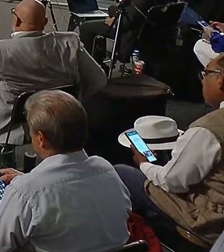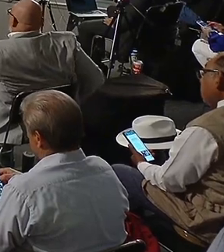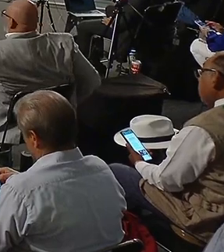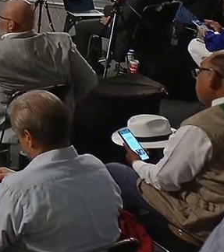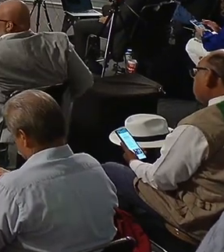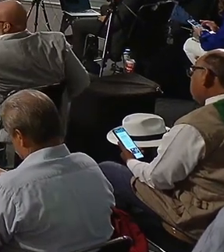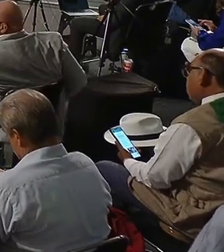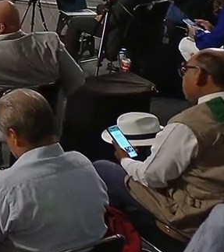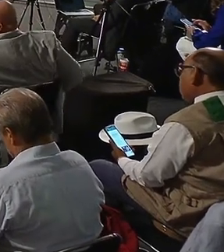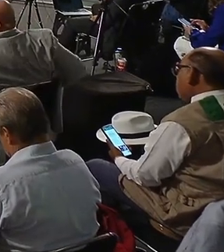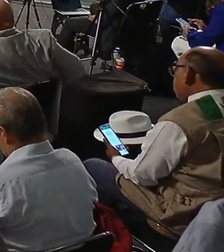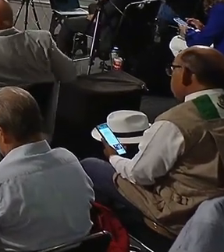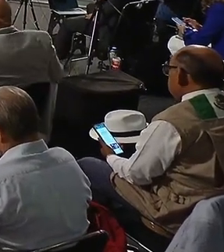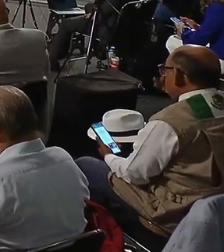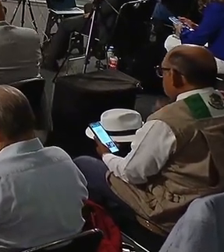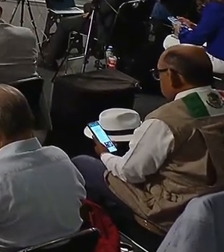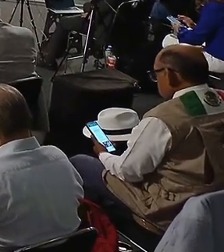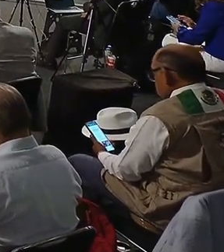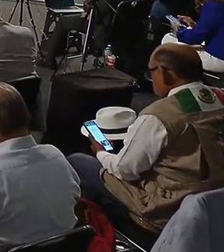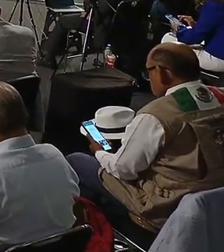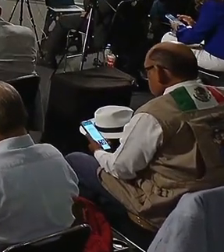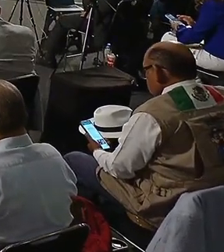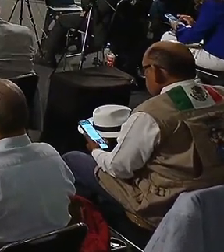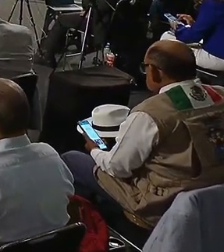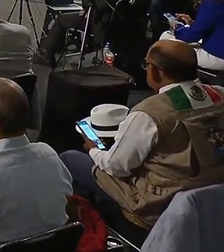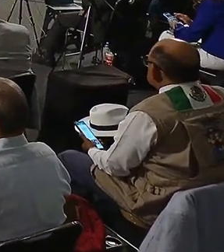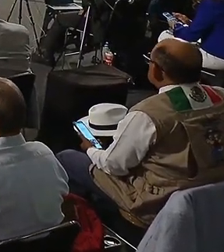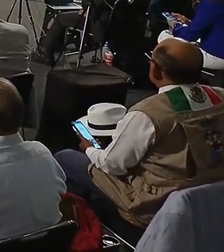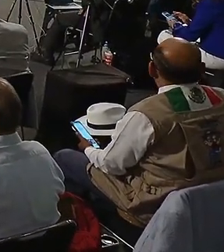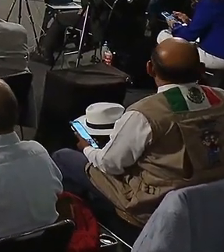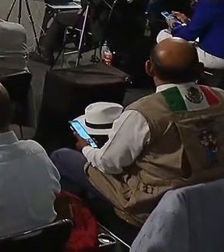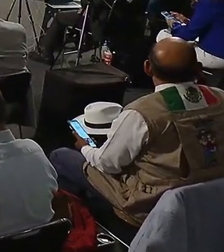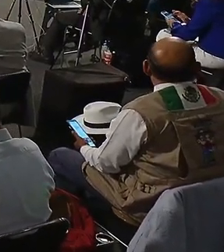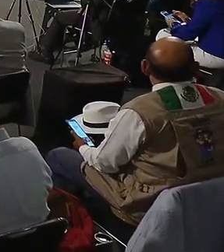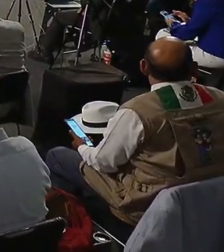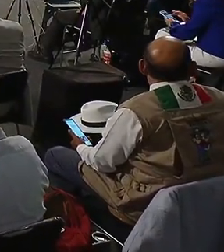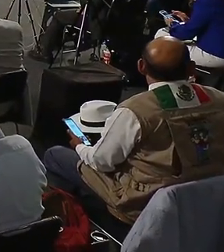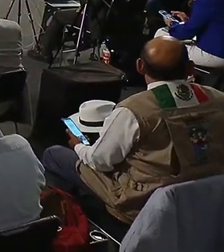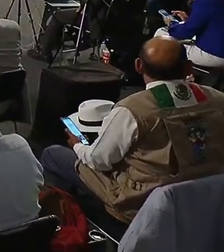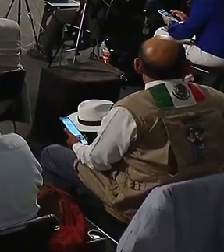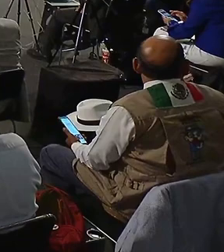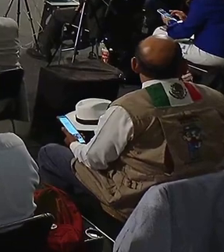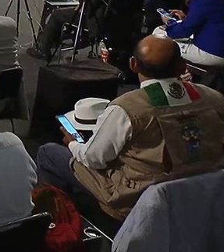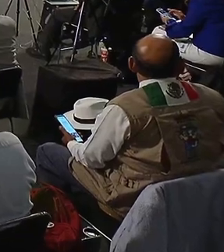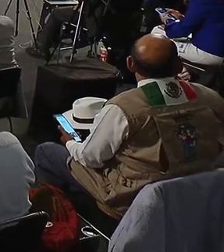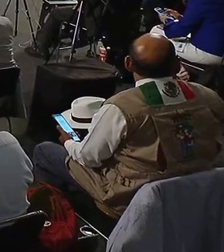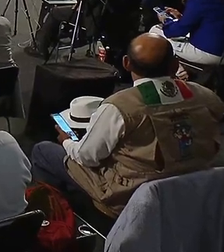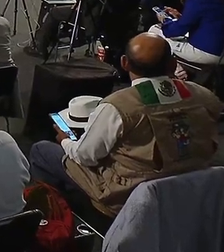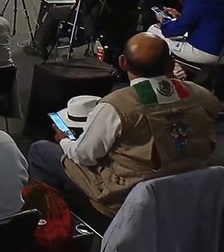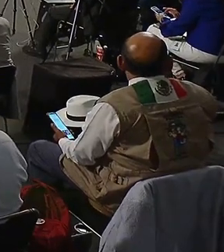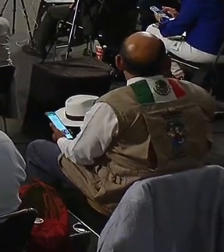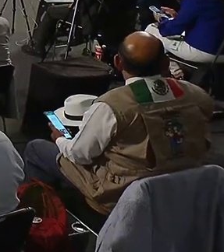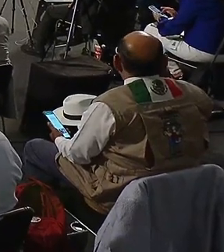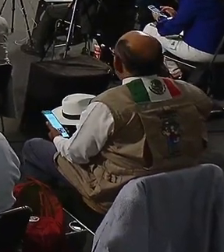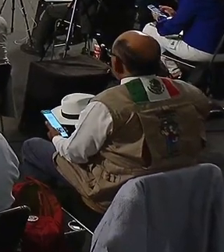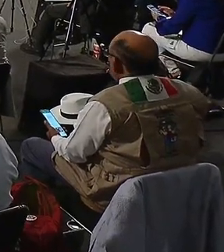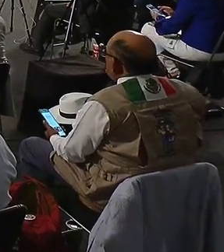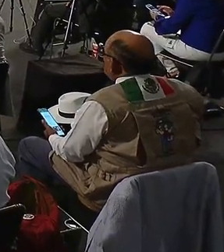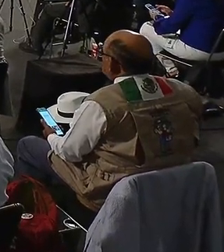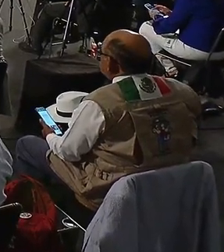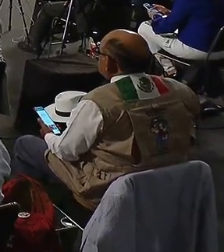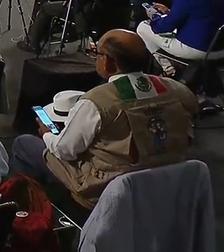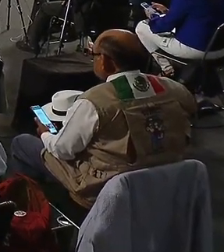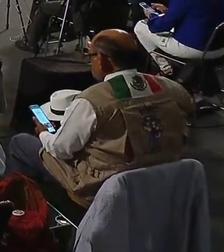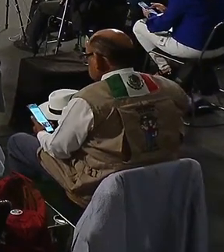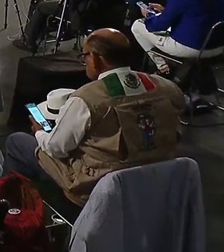Gracias, presidente. Mi segunda pregunta es, el pasado viernes usted en Morelia adelantaba que esta semana daría a conocer